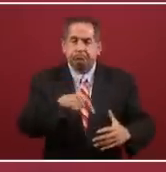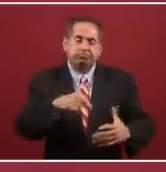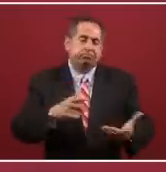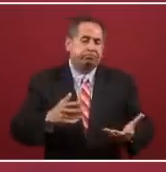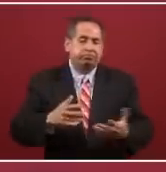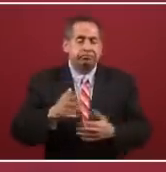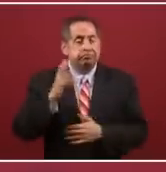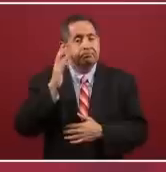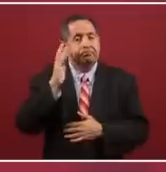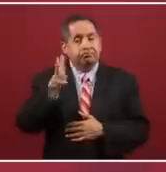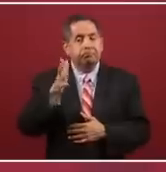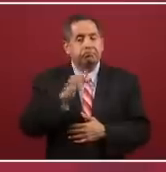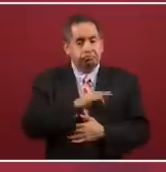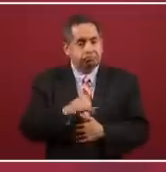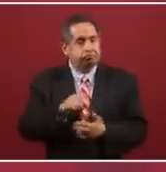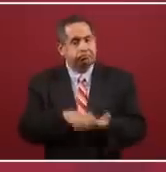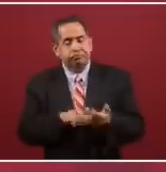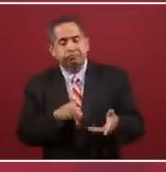haya